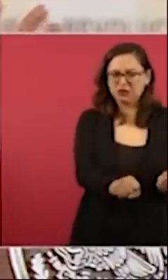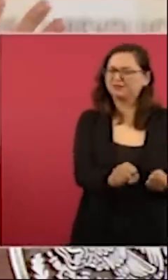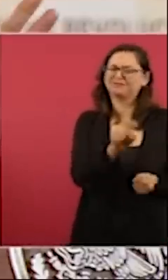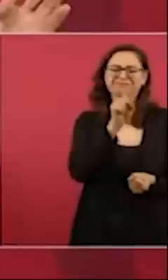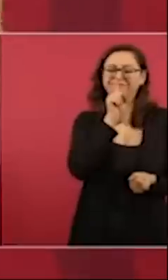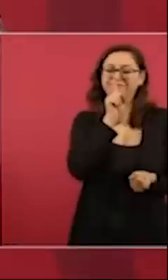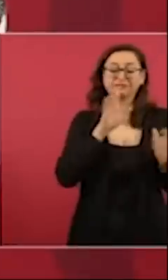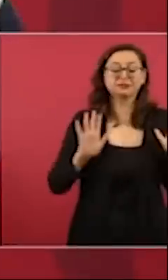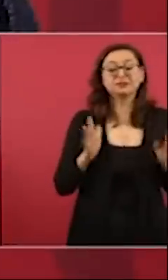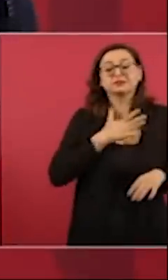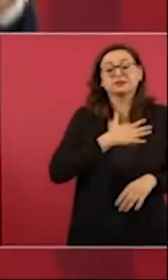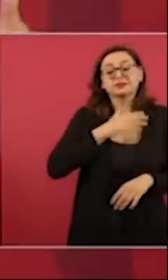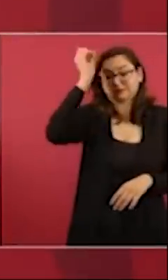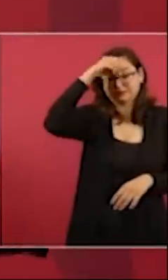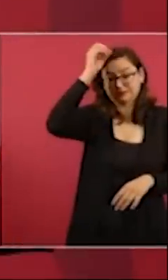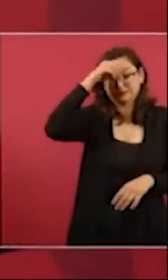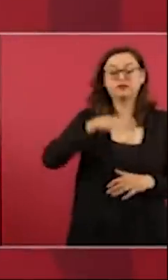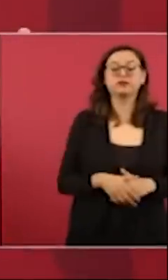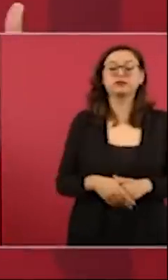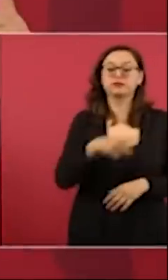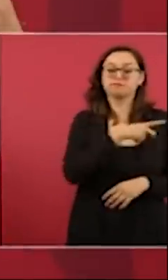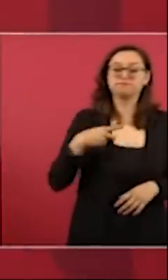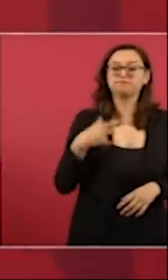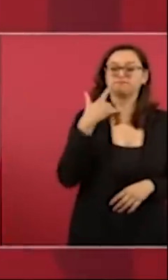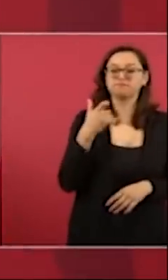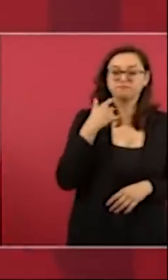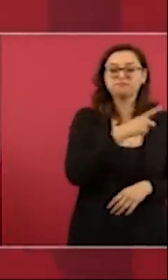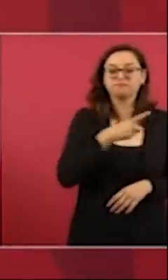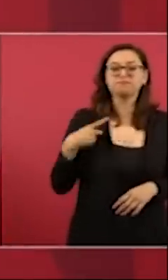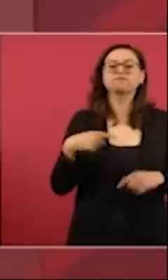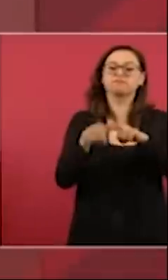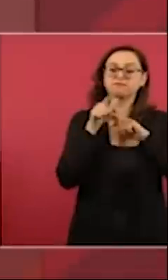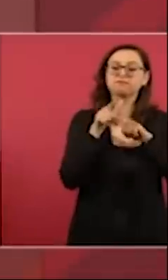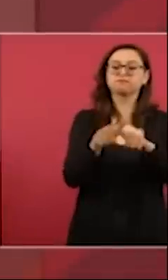Eso es lo que te puedo comentar. Tenemos que seguir adelante.